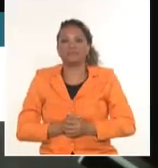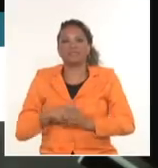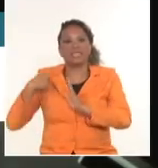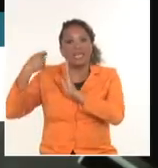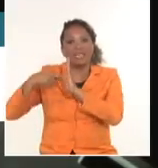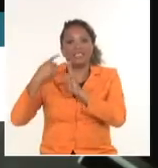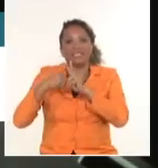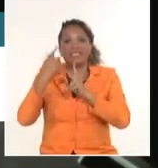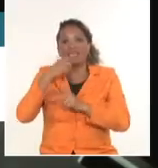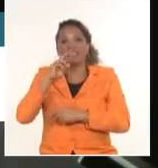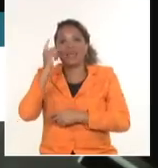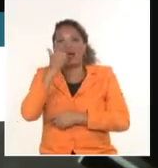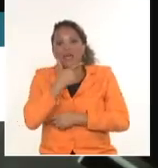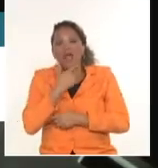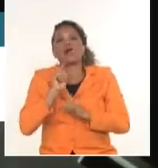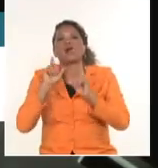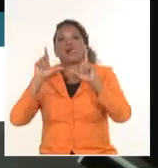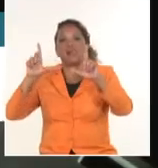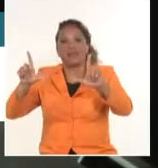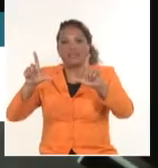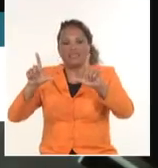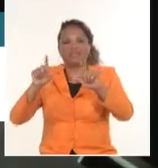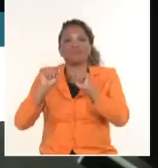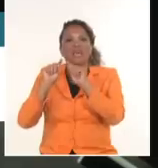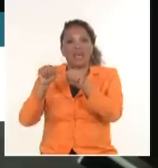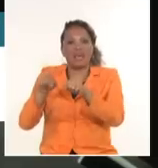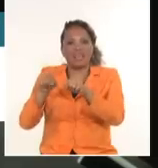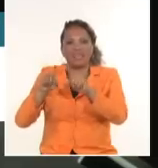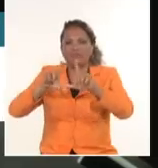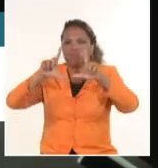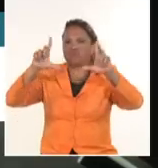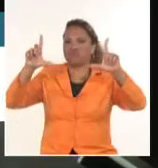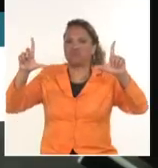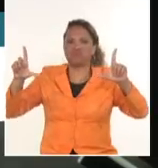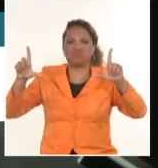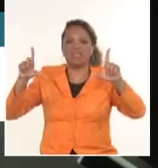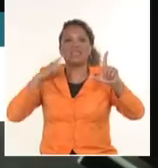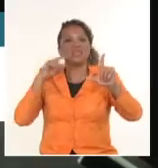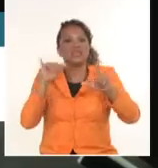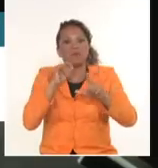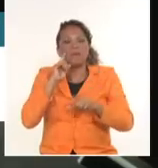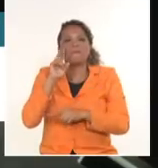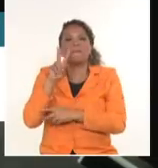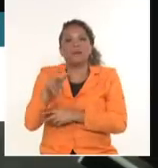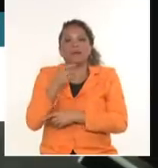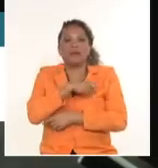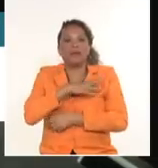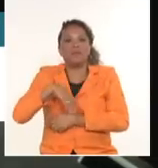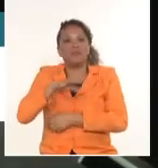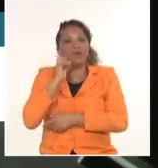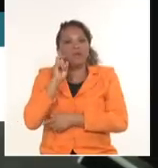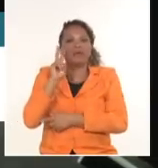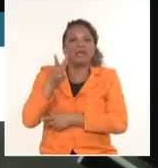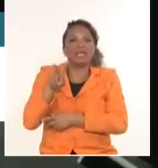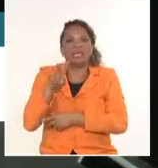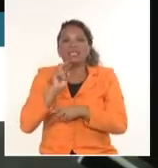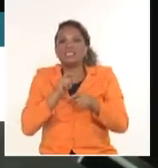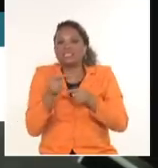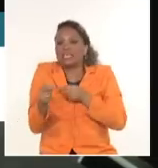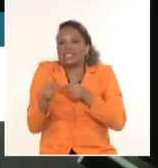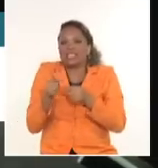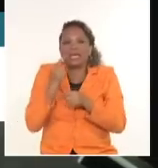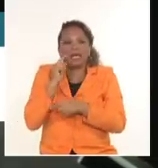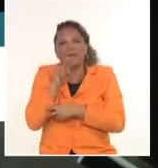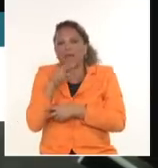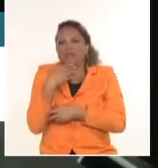venía para acá veía que había una pantalla gigante también y ya las personas estaban como apostándose por la zona, ¿no? Para ver qué era lo